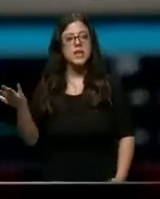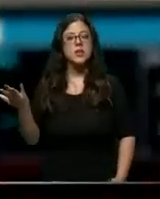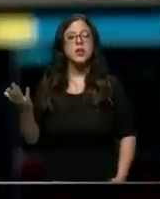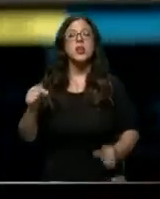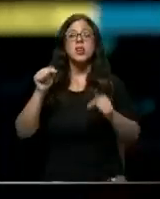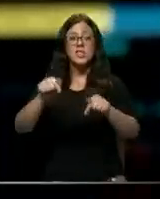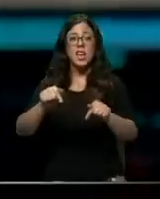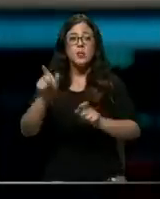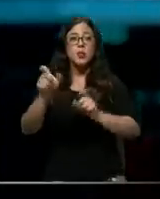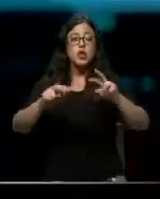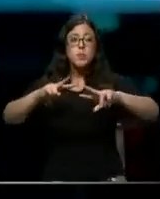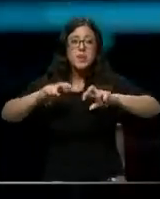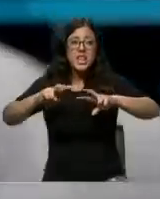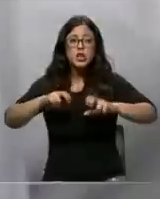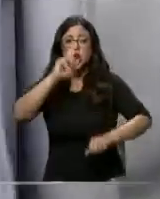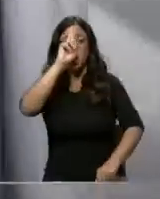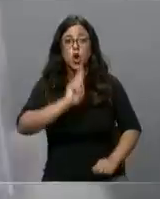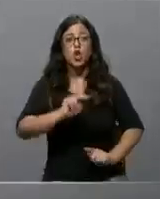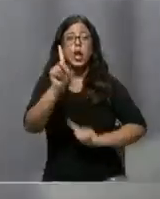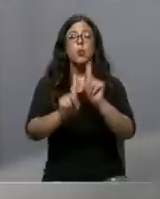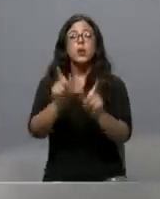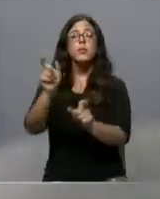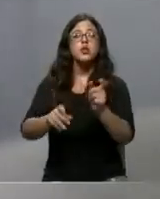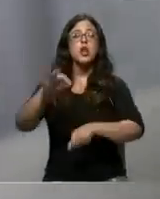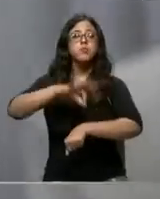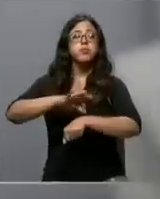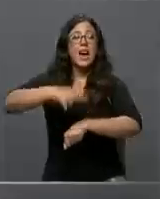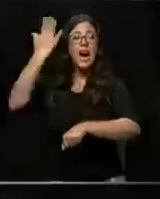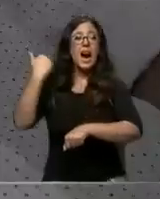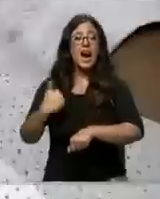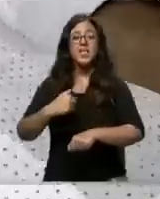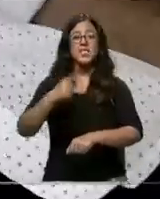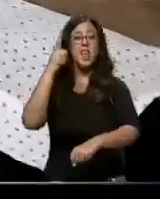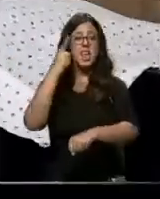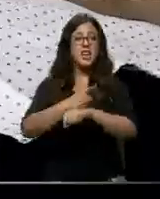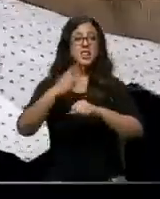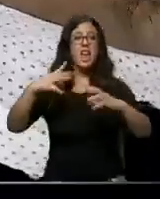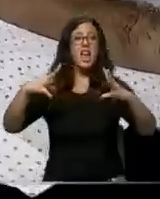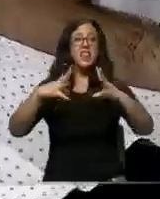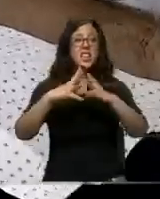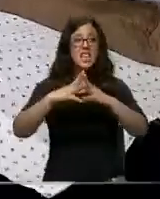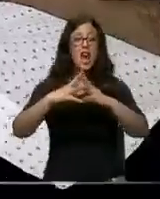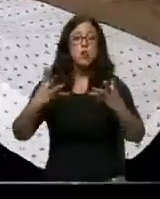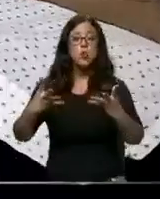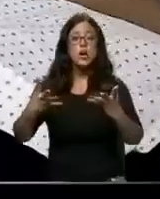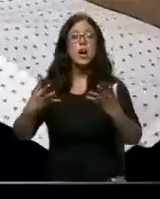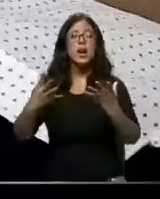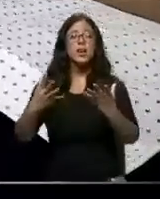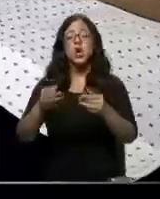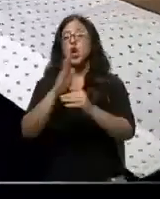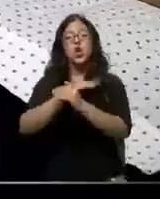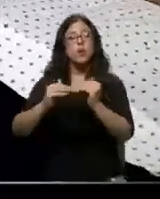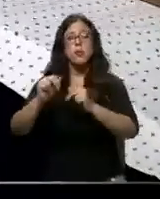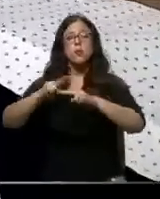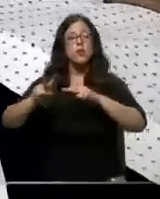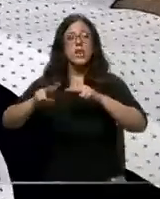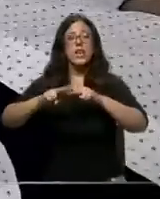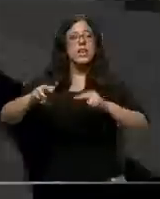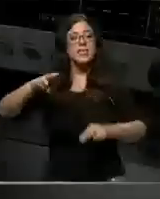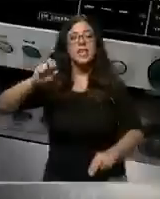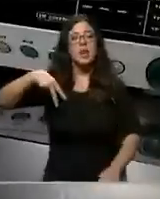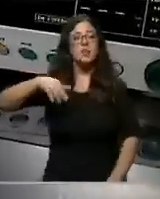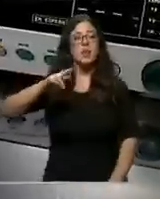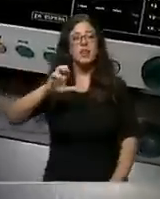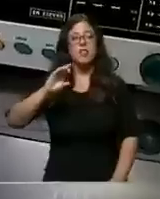Según investigadores, el rol de algunos médicos en dictaduras fue precisamente el que Manfred Jürgensen cumplió con Federico Álvarez: